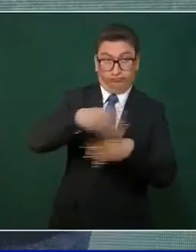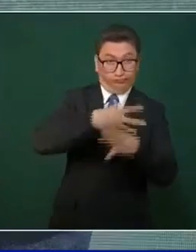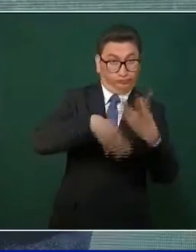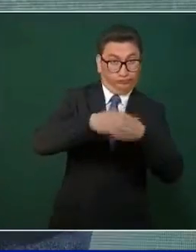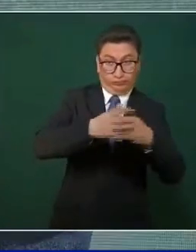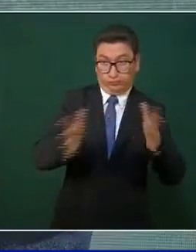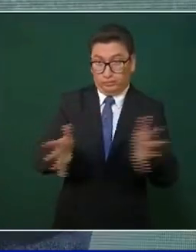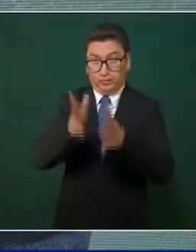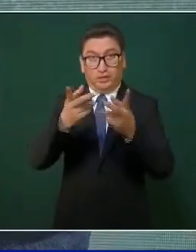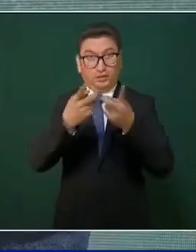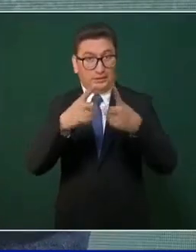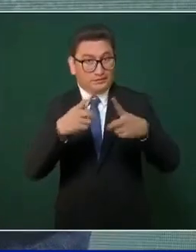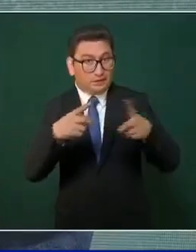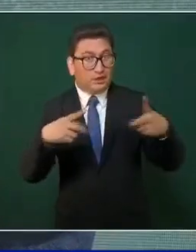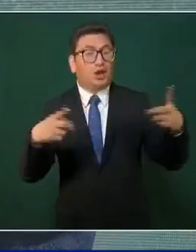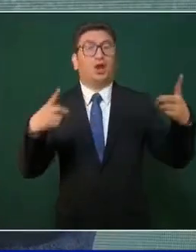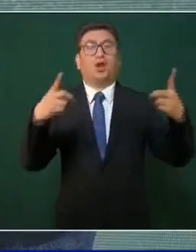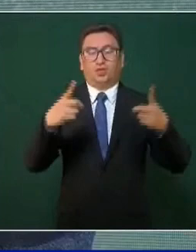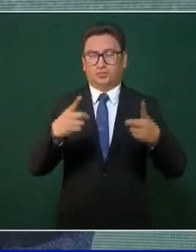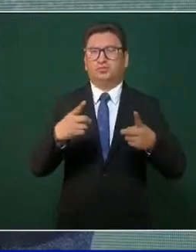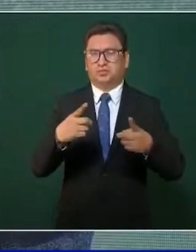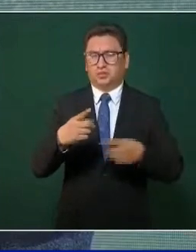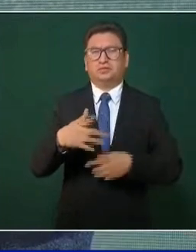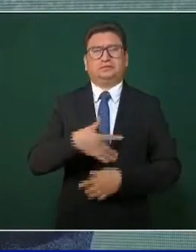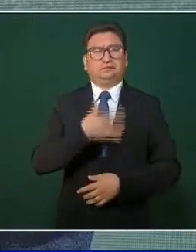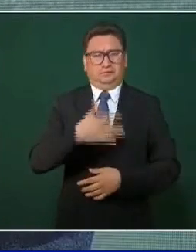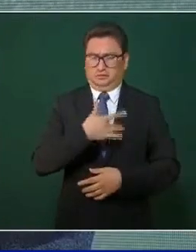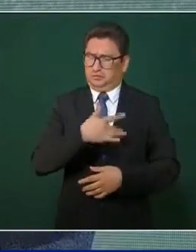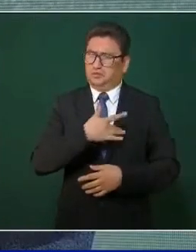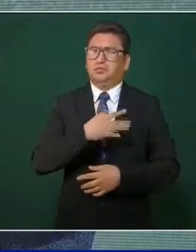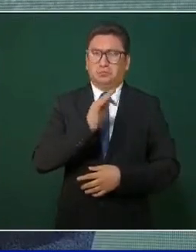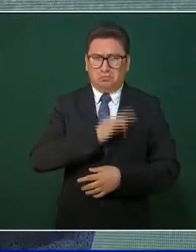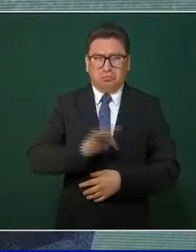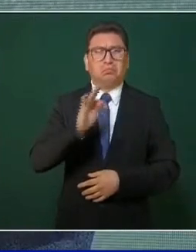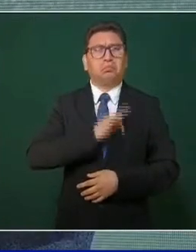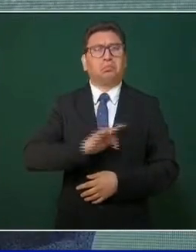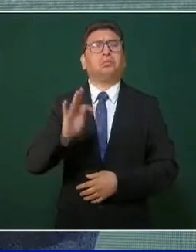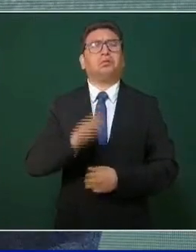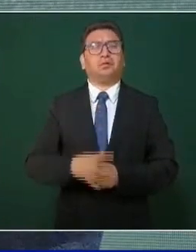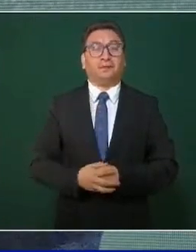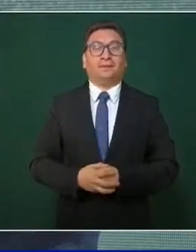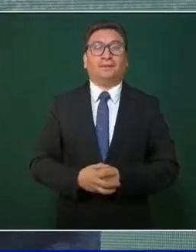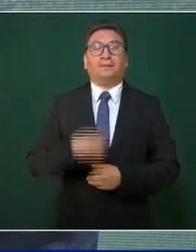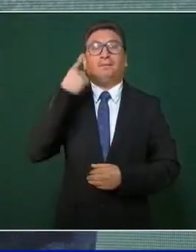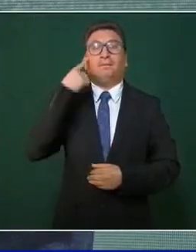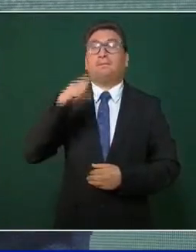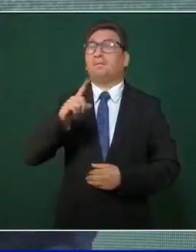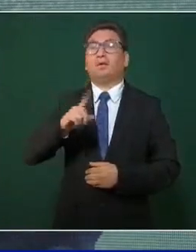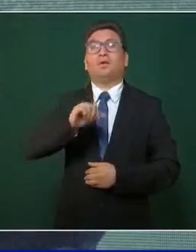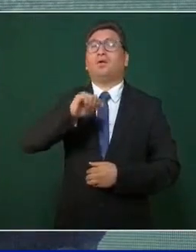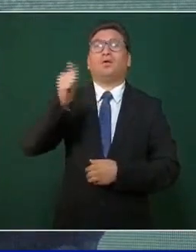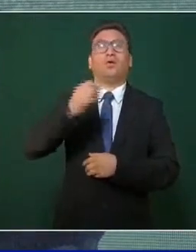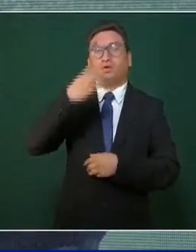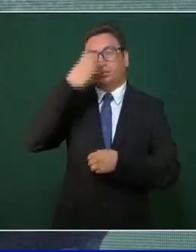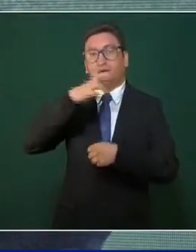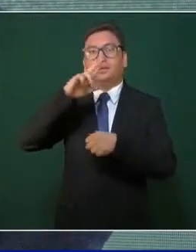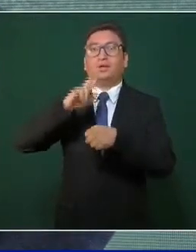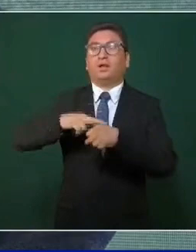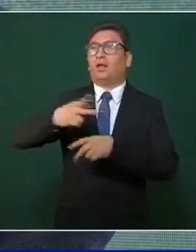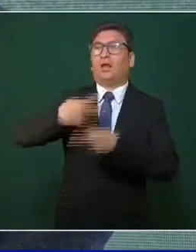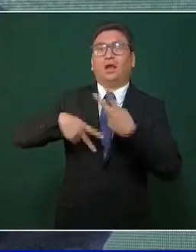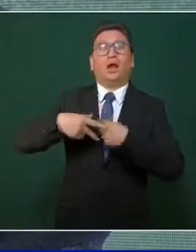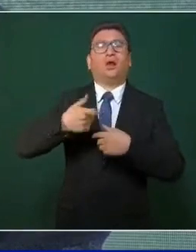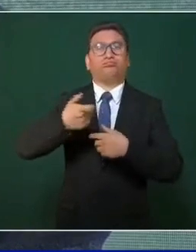desarrollo, hay condiciones, diría yo, muy favorables para que venga la inversión, ya están